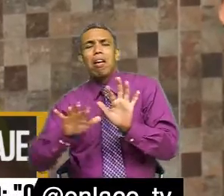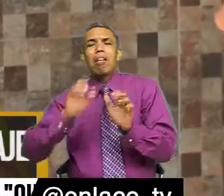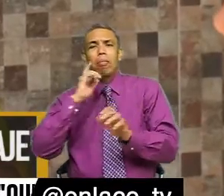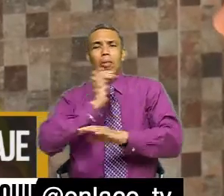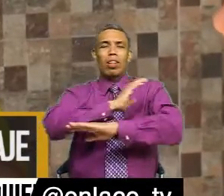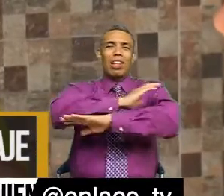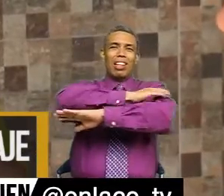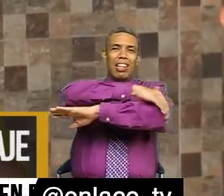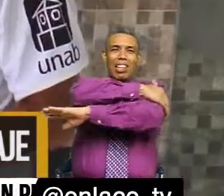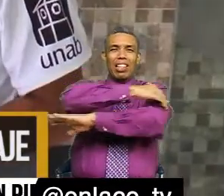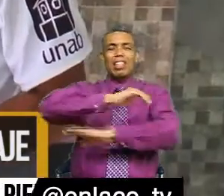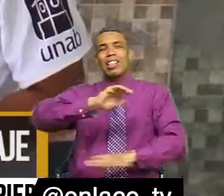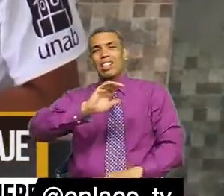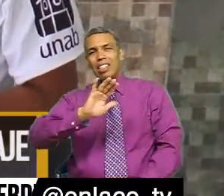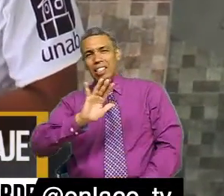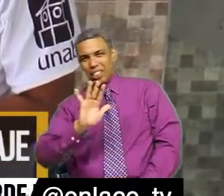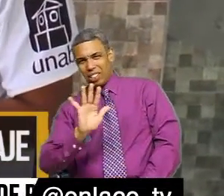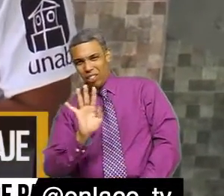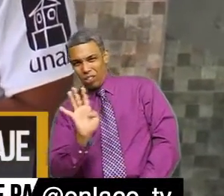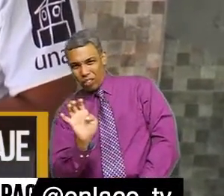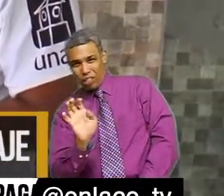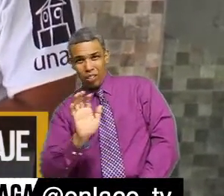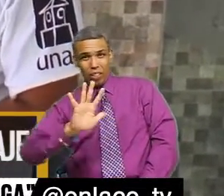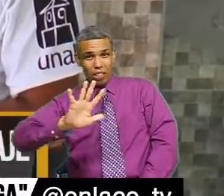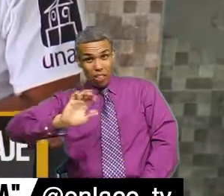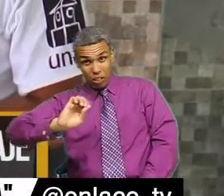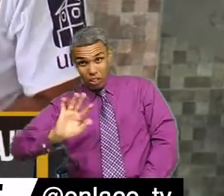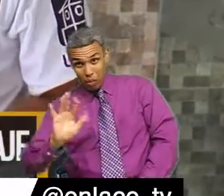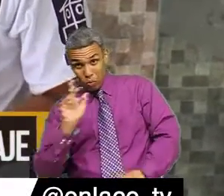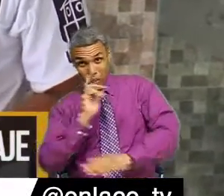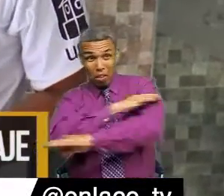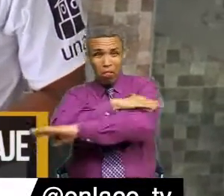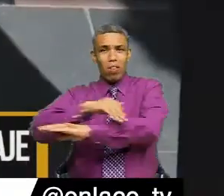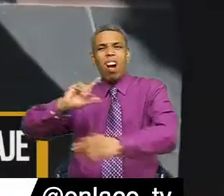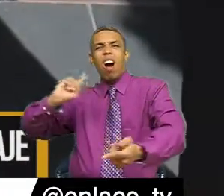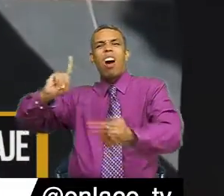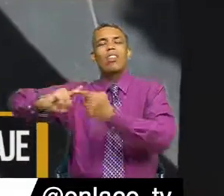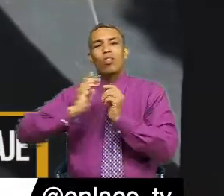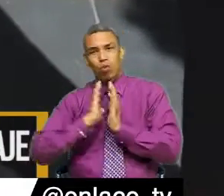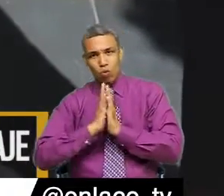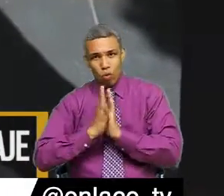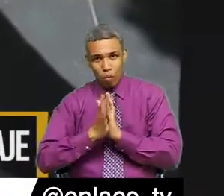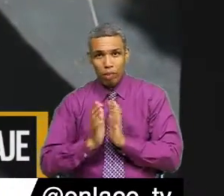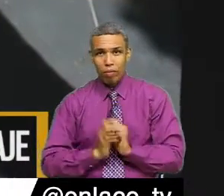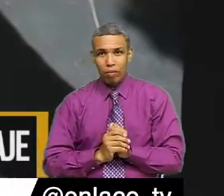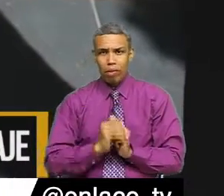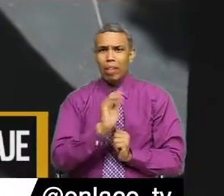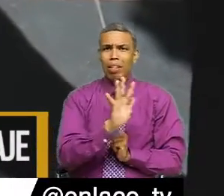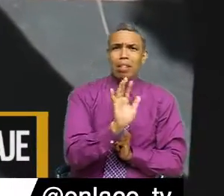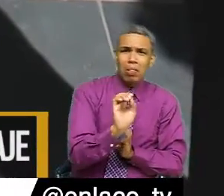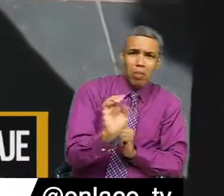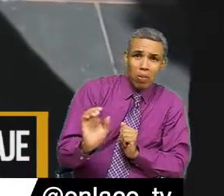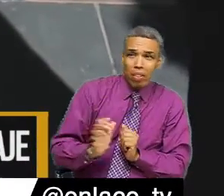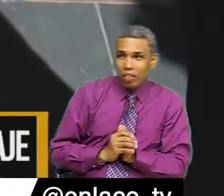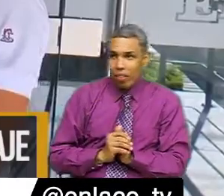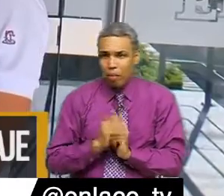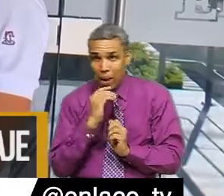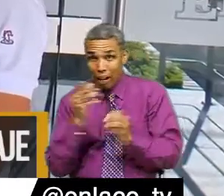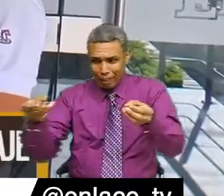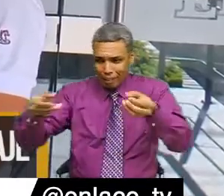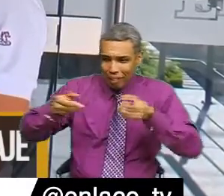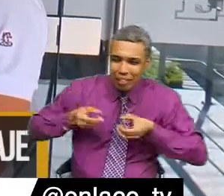hasta el sector comercial. Coordinadores de esta jornada invitaron a la ciudadanía a inscribirse para reclamar más de 400 kits que serán entregados y